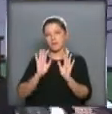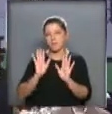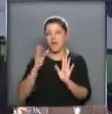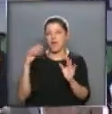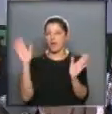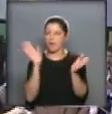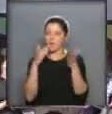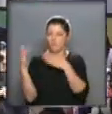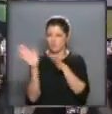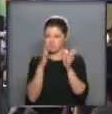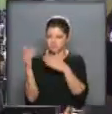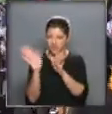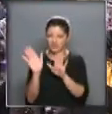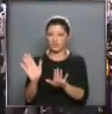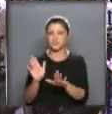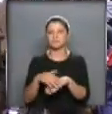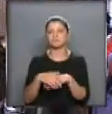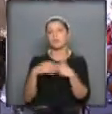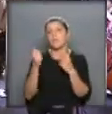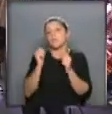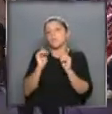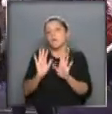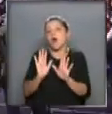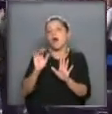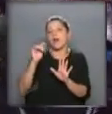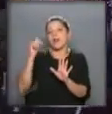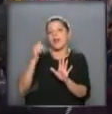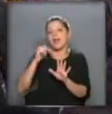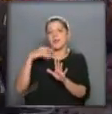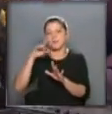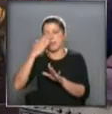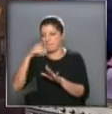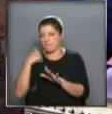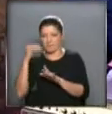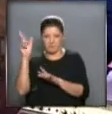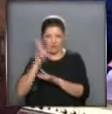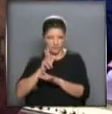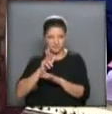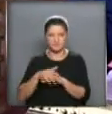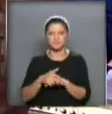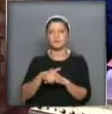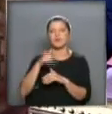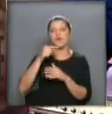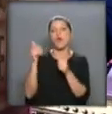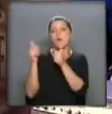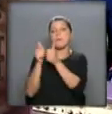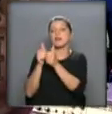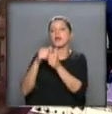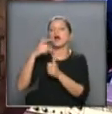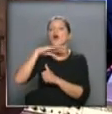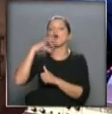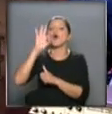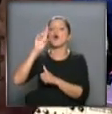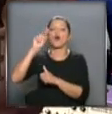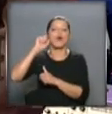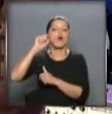más de viento. Escuchame, no, bueno. No, pero capaz que me soplan en un ratito. Perfecto. Bueno, estás acompañada por Jorge Maciel. Jorge, hola, ¿cómo estás?